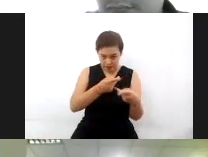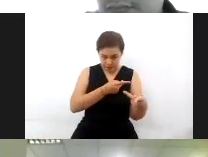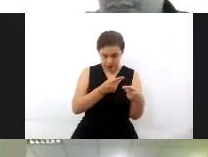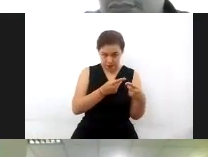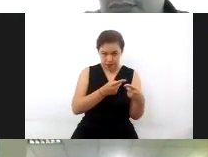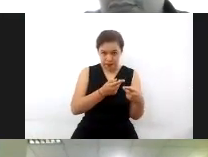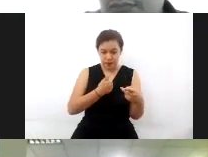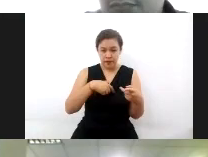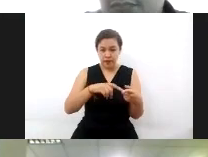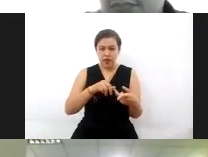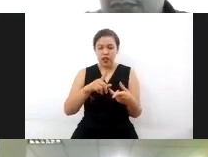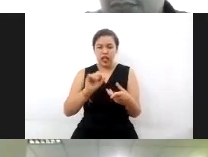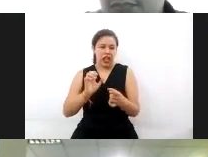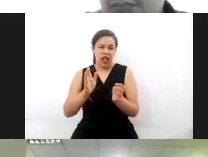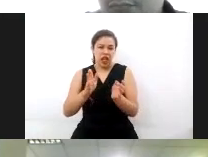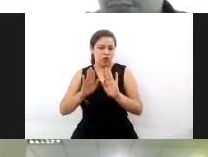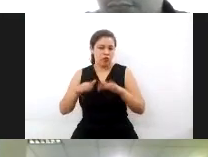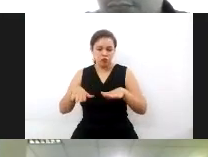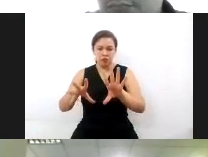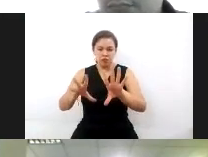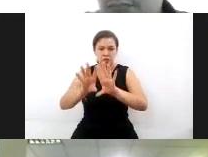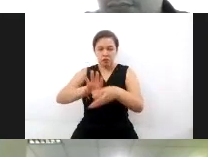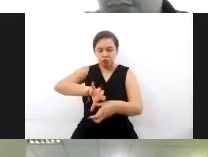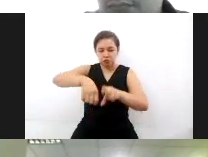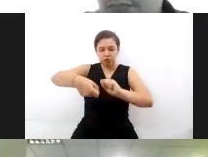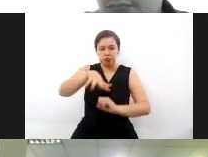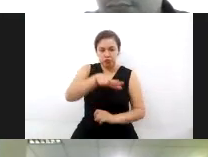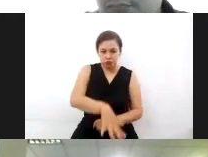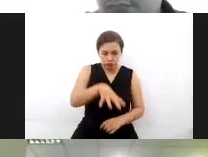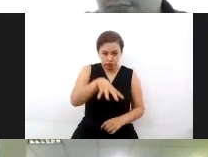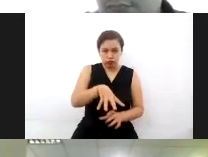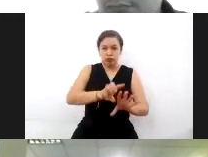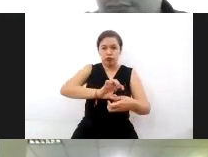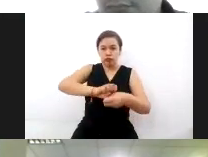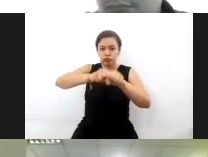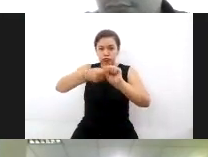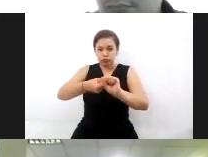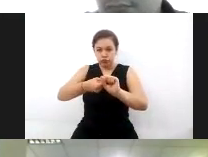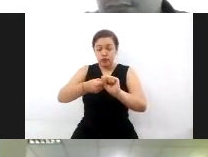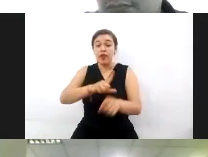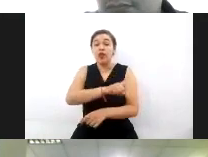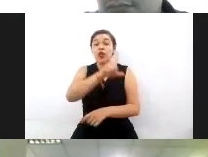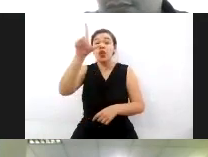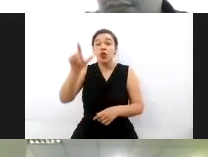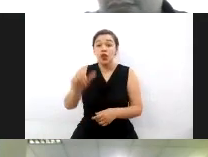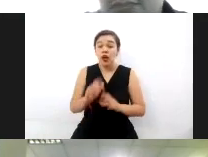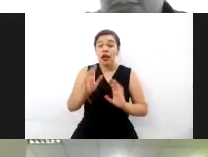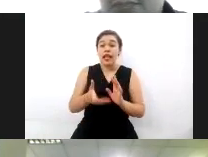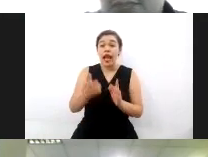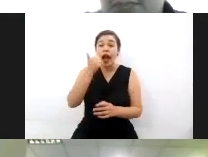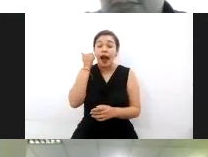utilizar un paño, una jerga, lo que nosotros queramos utilizar, vamos a enjabonar. El segundo paso va a ser enjuagar y